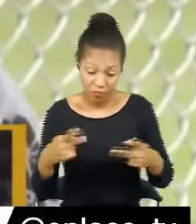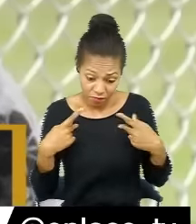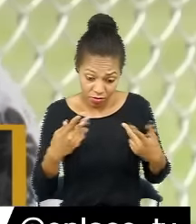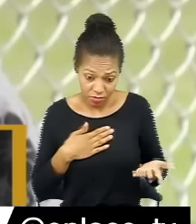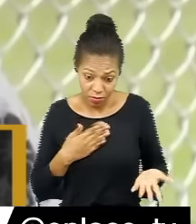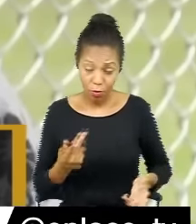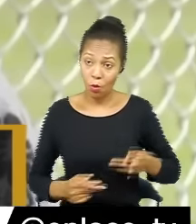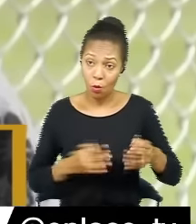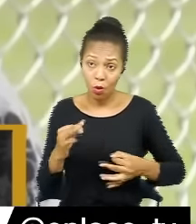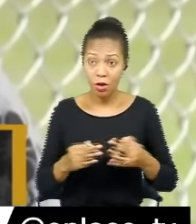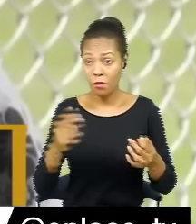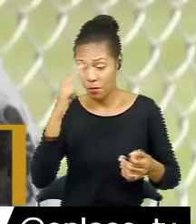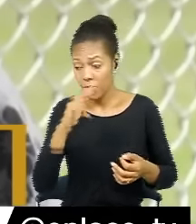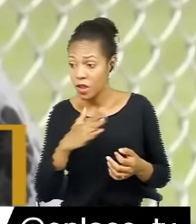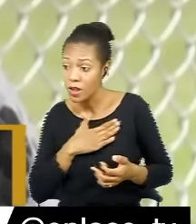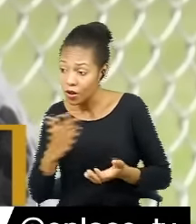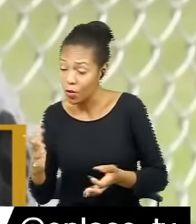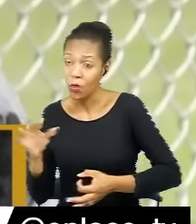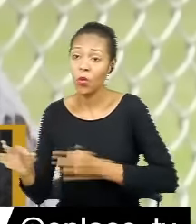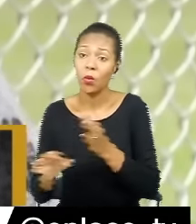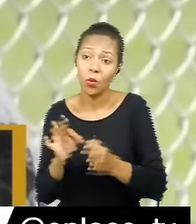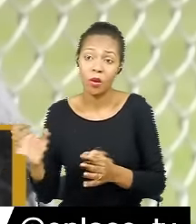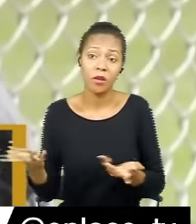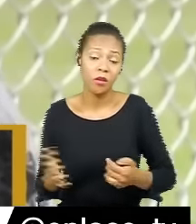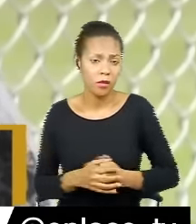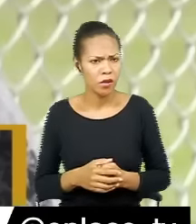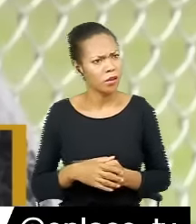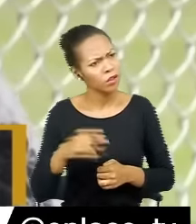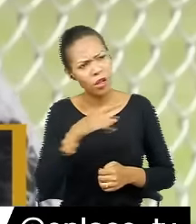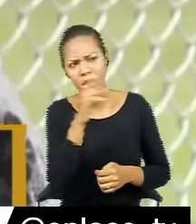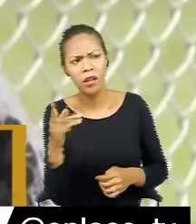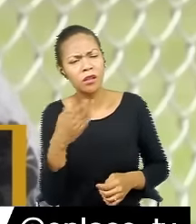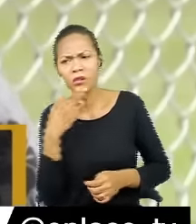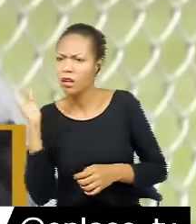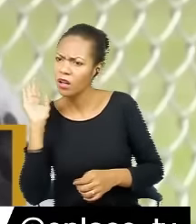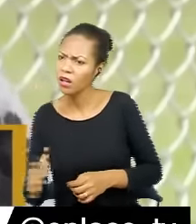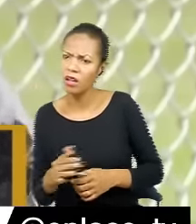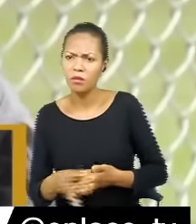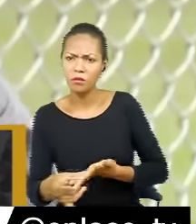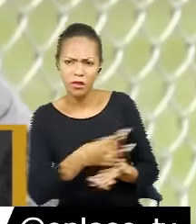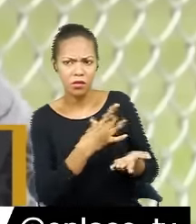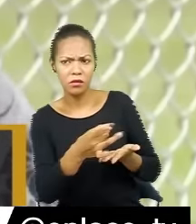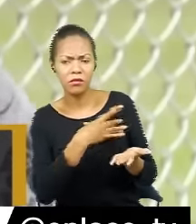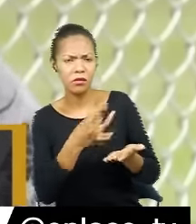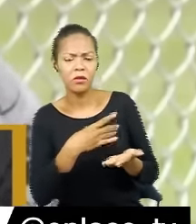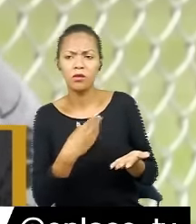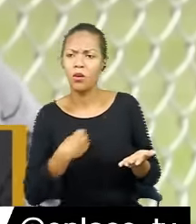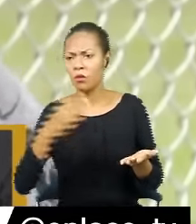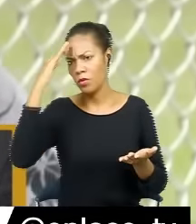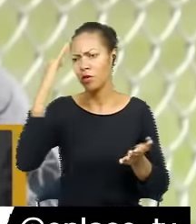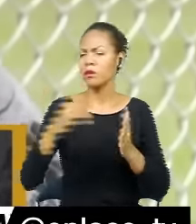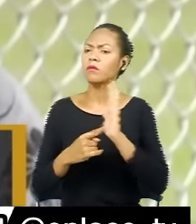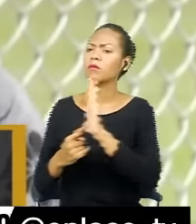familia. Y son tan descarados que me llegan esos mensajes y se los mostré al sargento de la estación